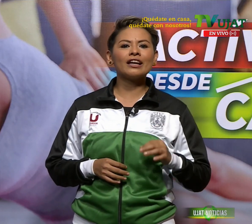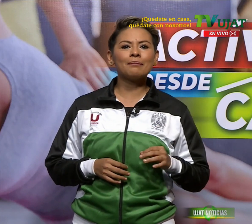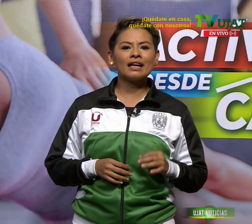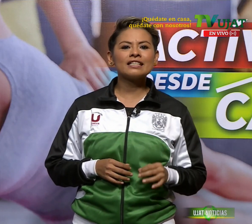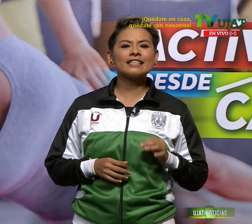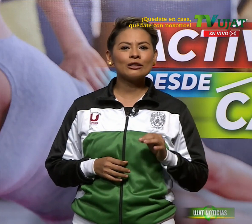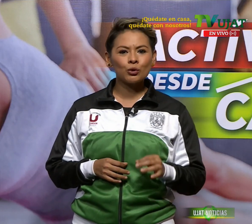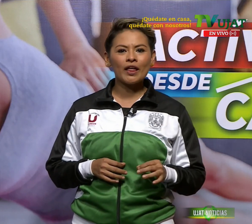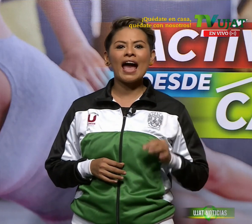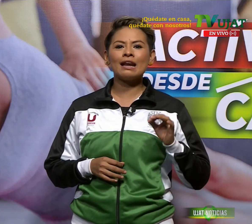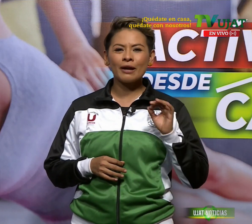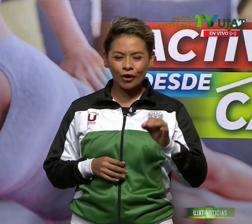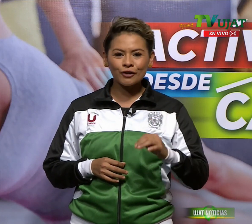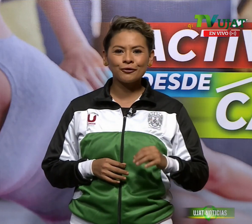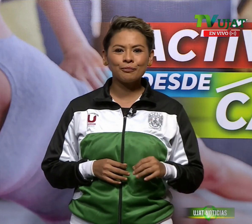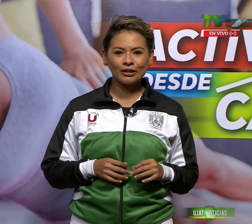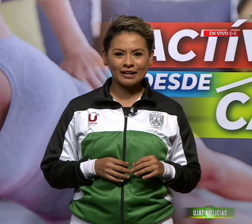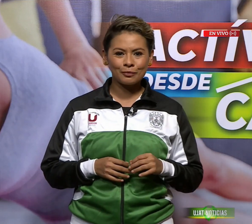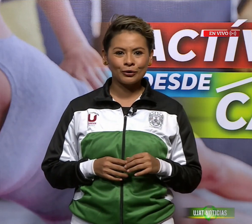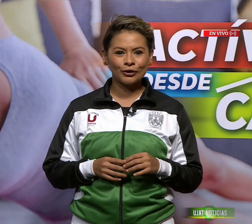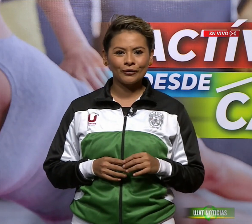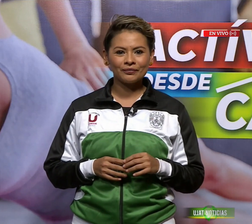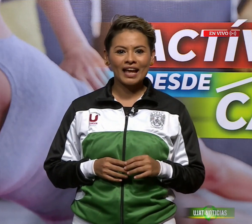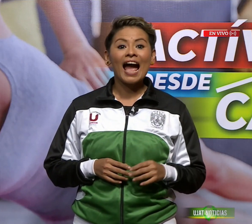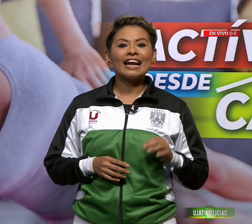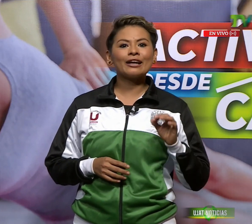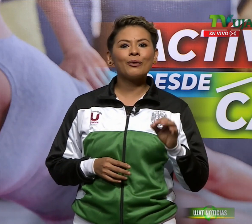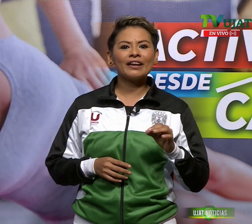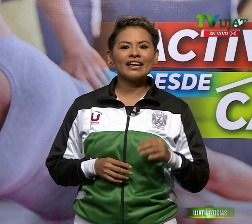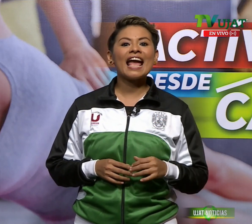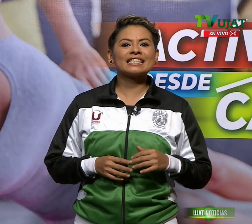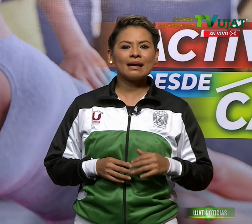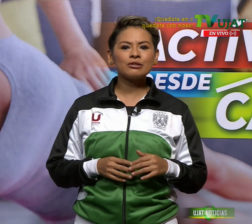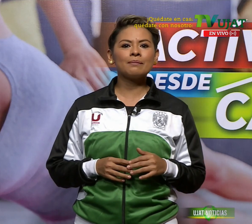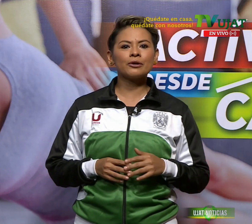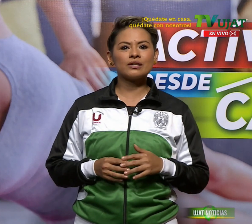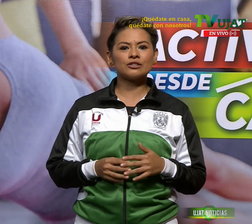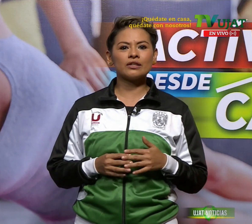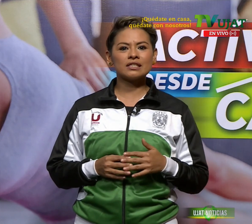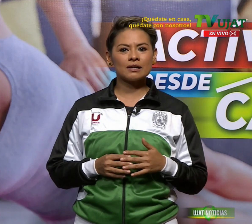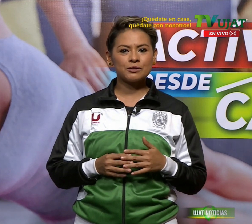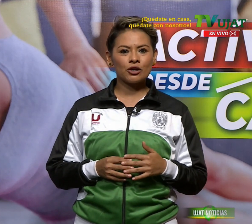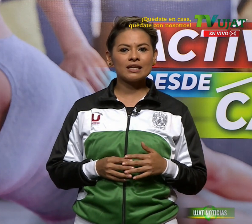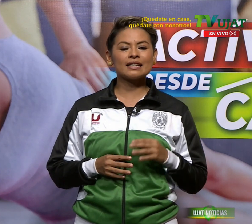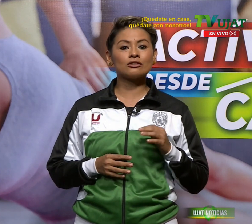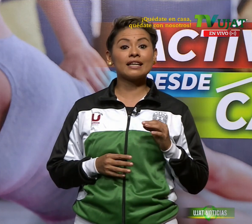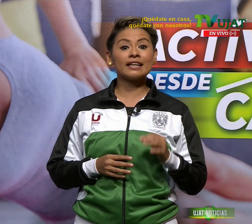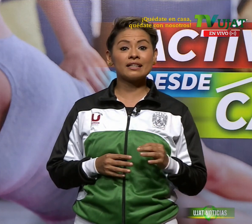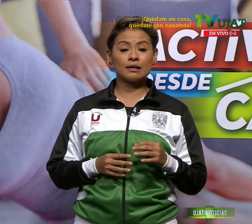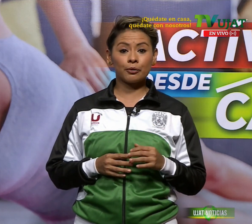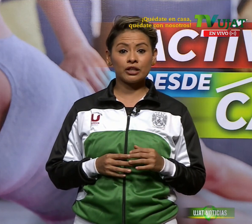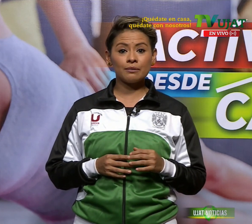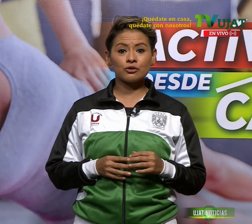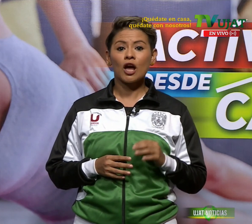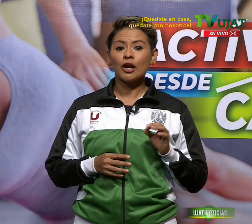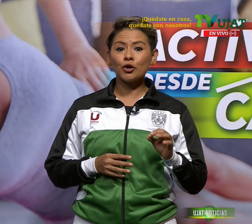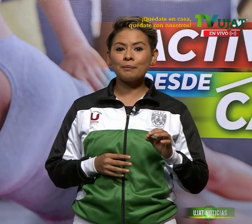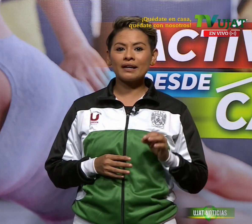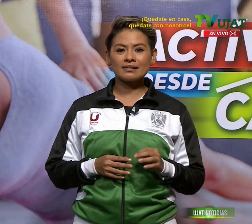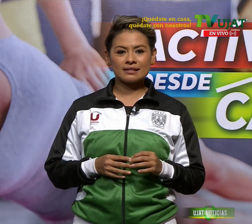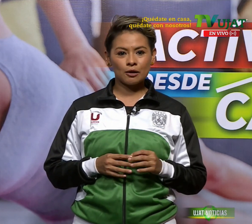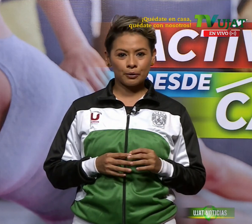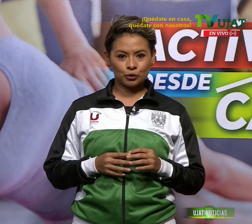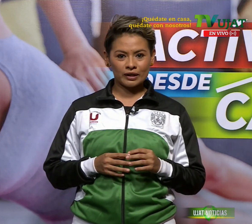orejona para el cuadro alemán, sin duda el mejor fútbol del mundo. Recuerden, estamos en proceso de inscripciones a los talleres